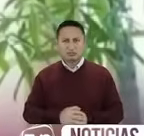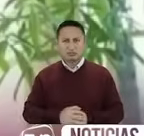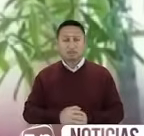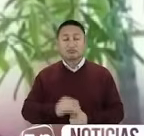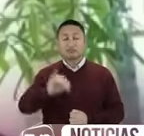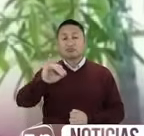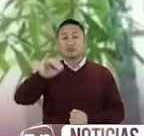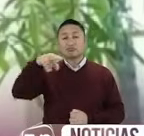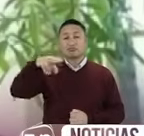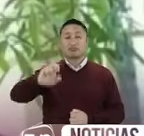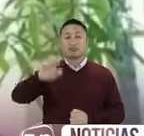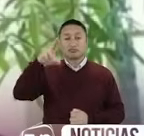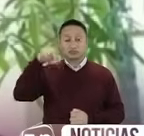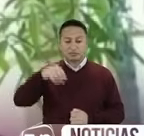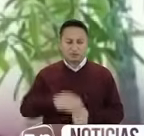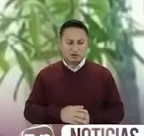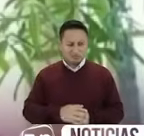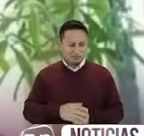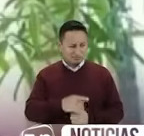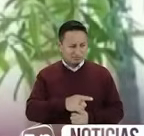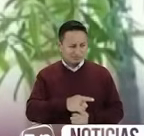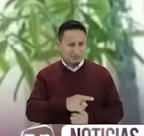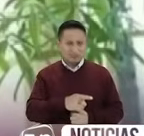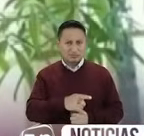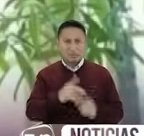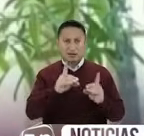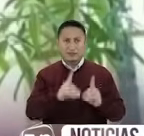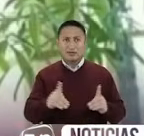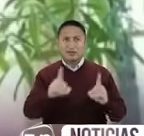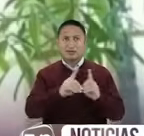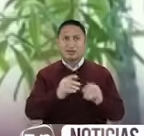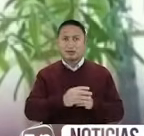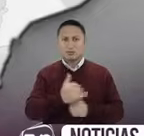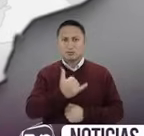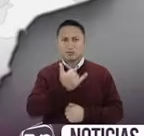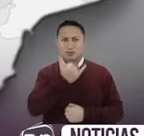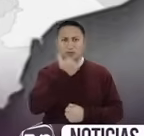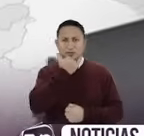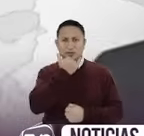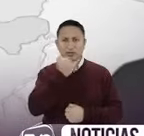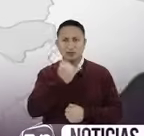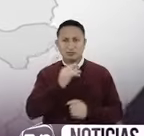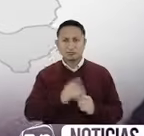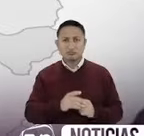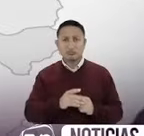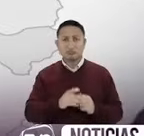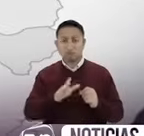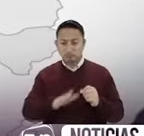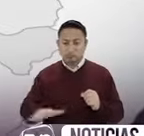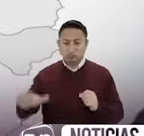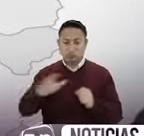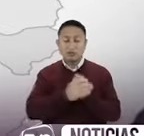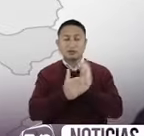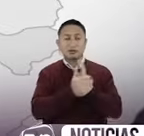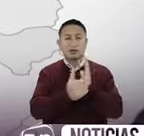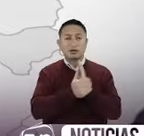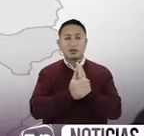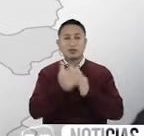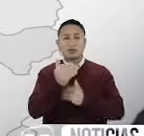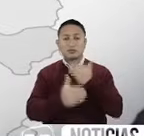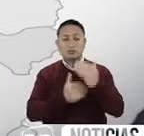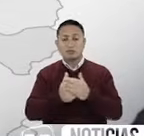presuntas fallas graves en las áreas de reclutamiento, actualización cartográfica, capacitación y procesamiento de